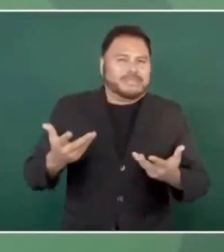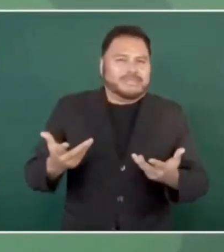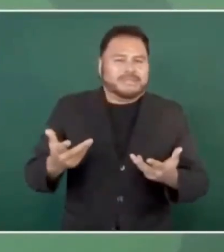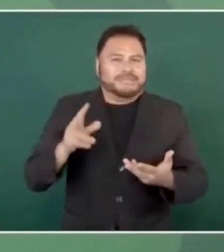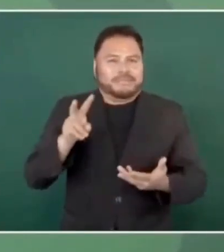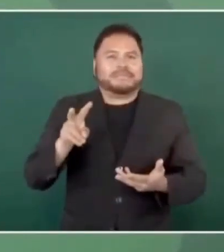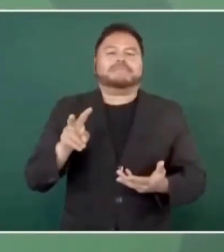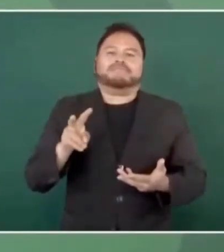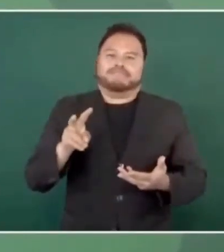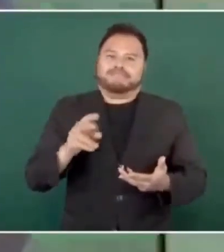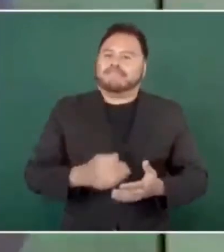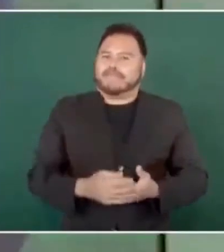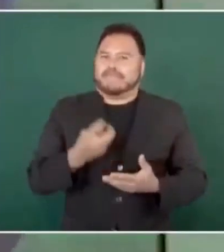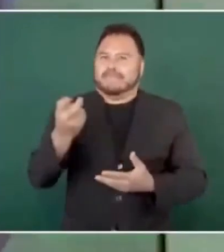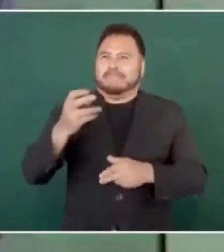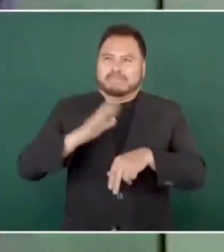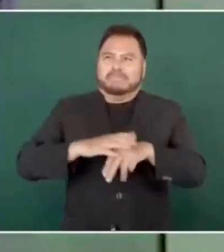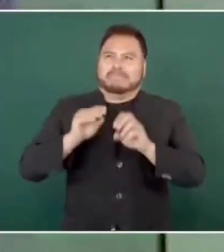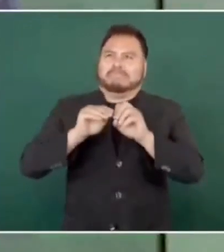que es una pandemia,